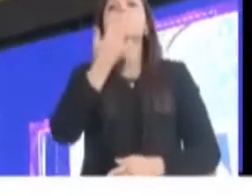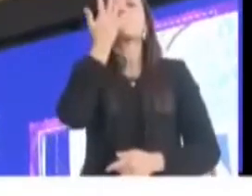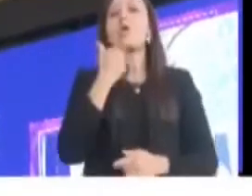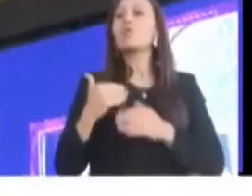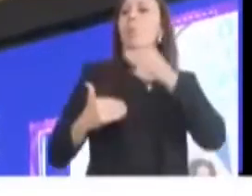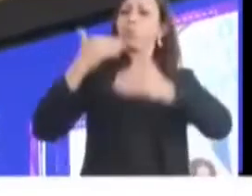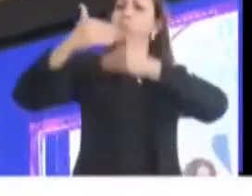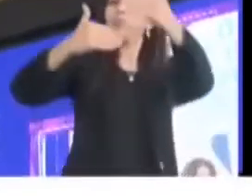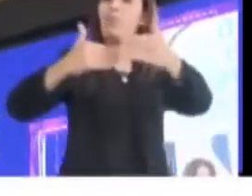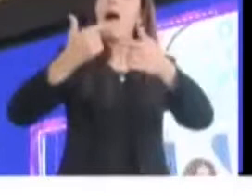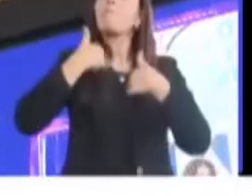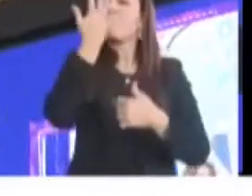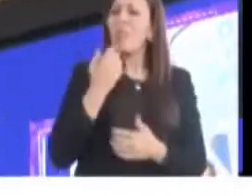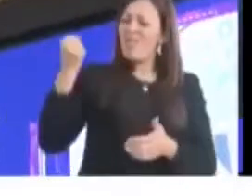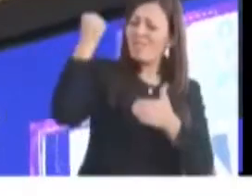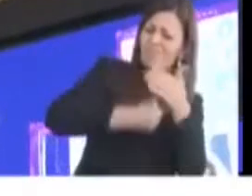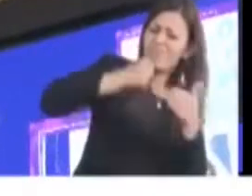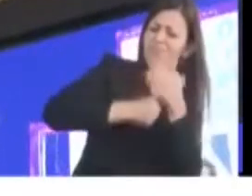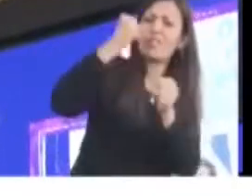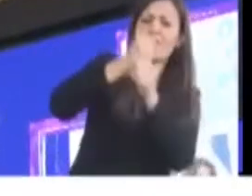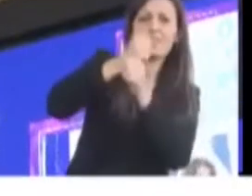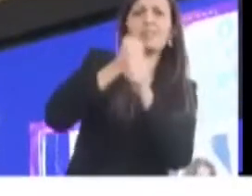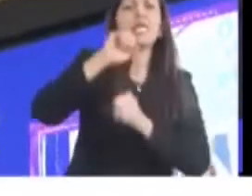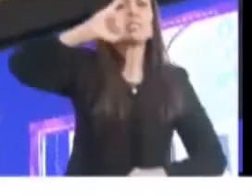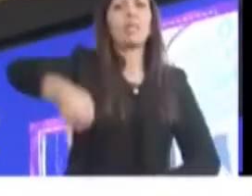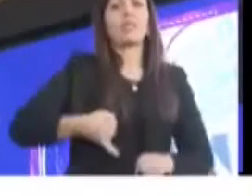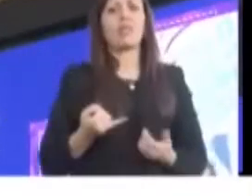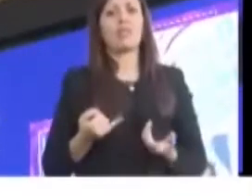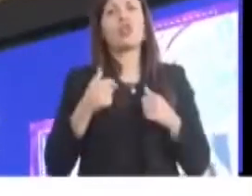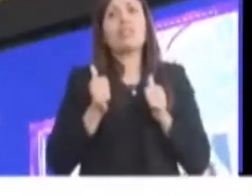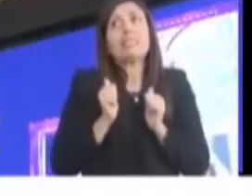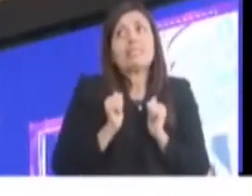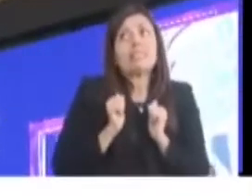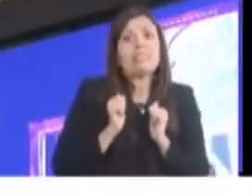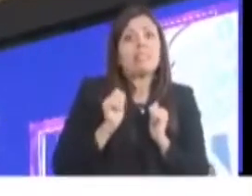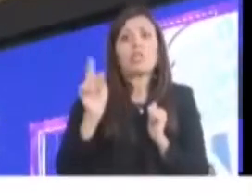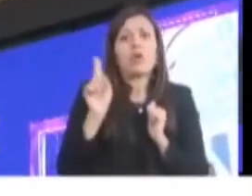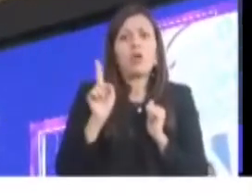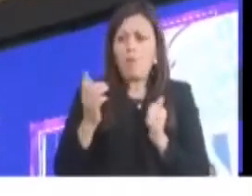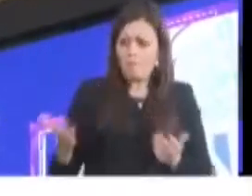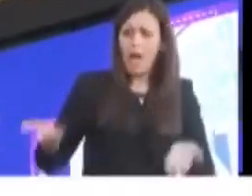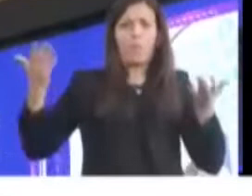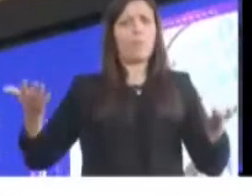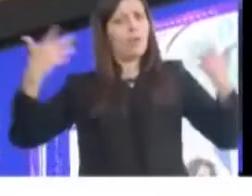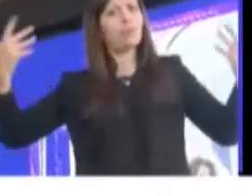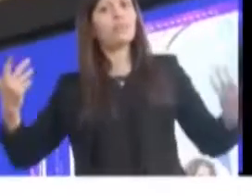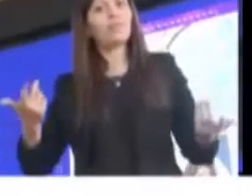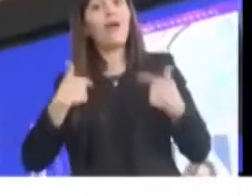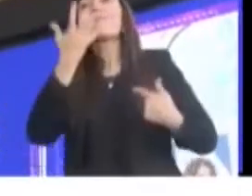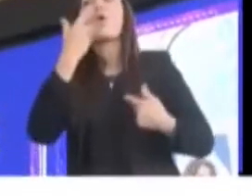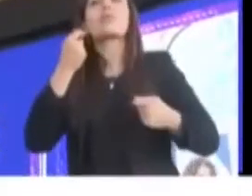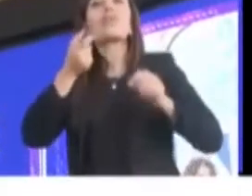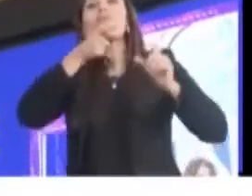quiero trabajar, yo quiero capacitarme, yo quiero brillar, yo quiero tener